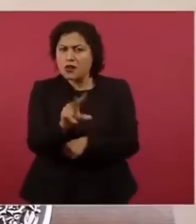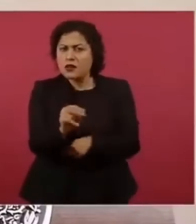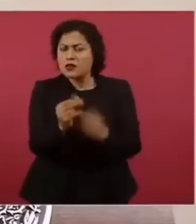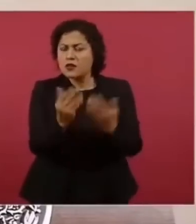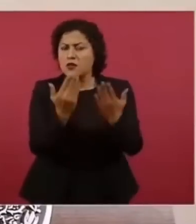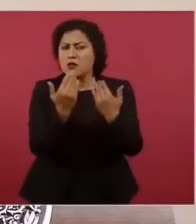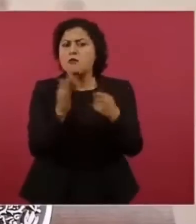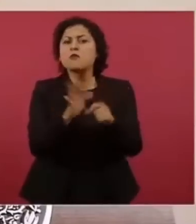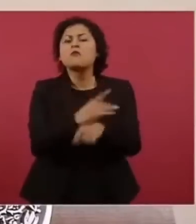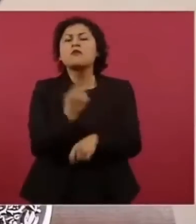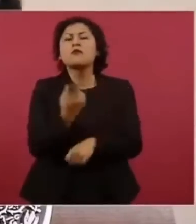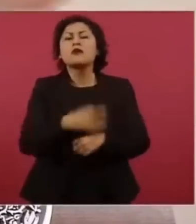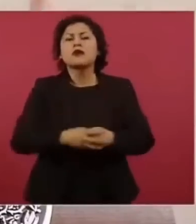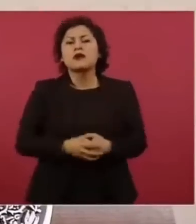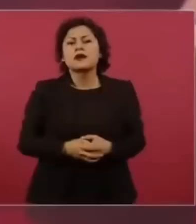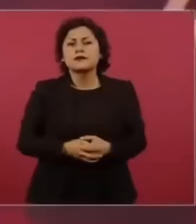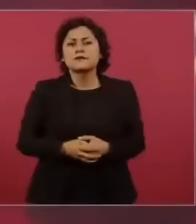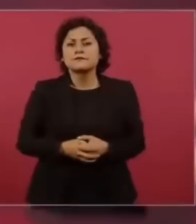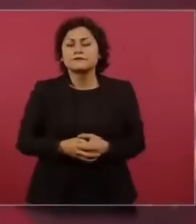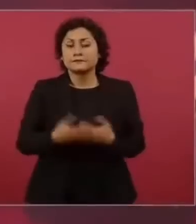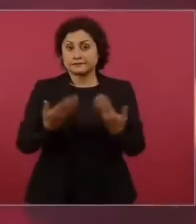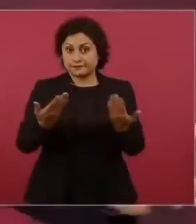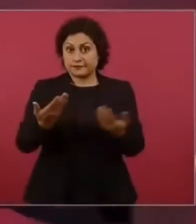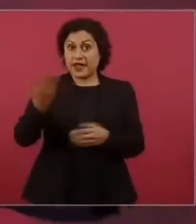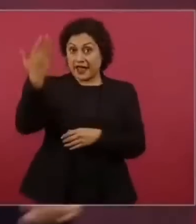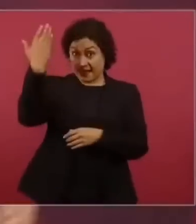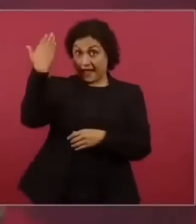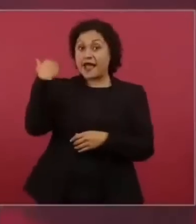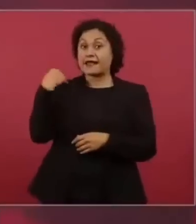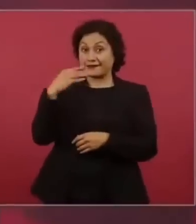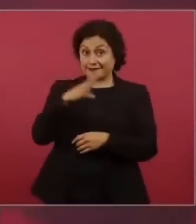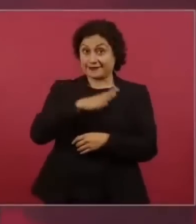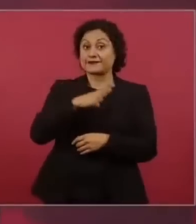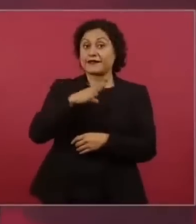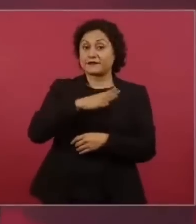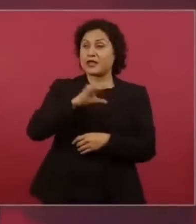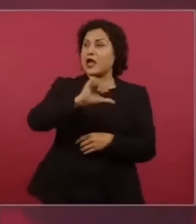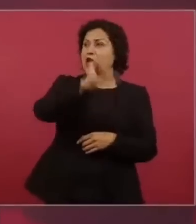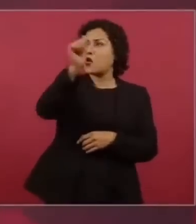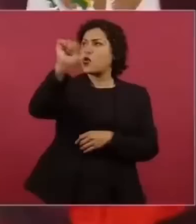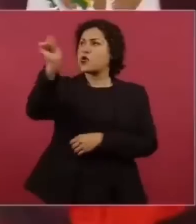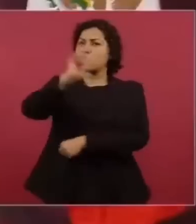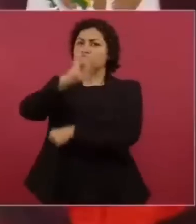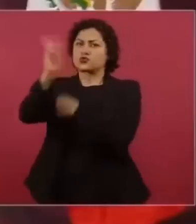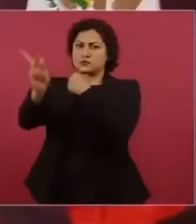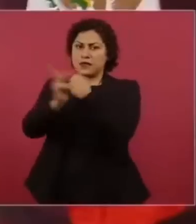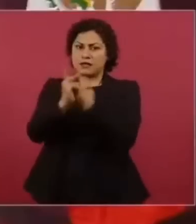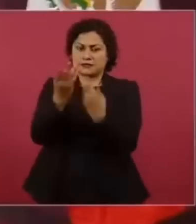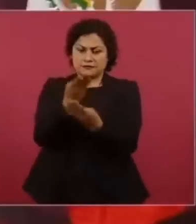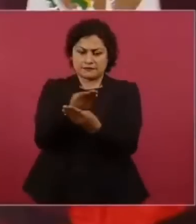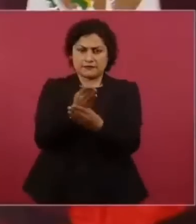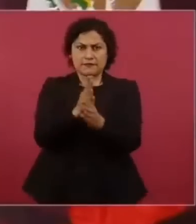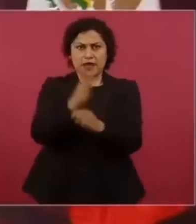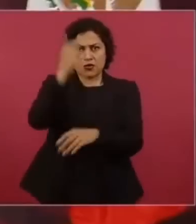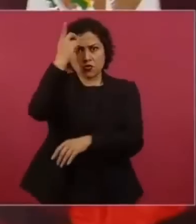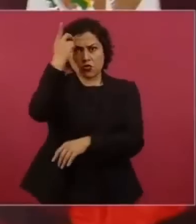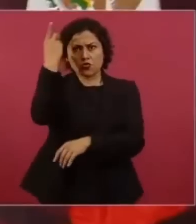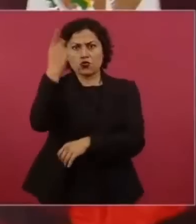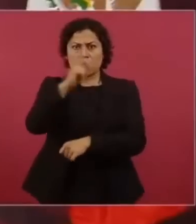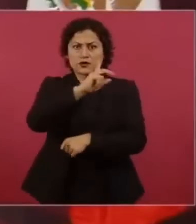que antes tenía, y en otros países hay bancos del gobierno, porque todo esto se